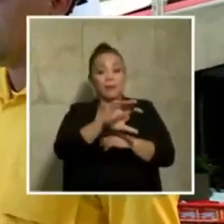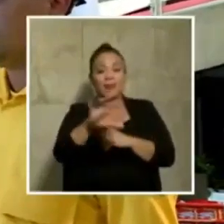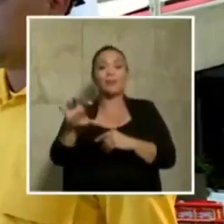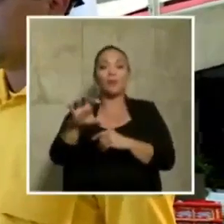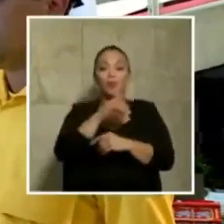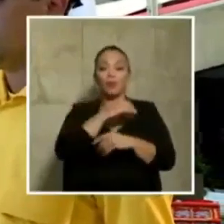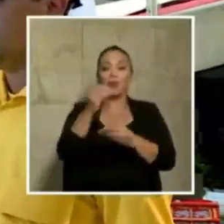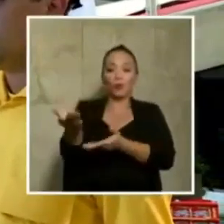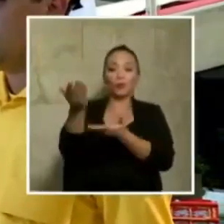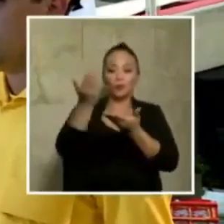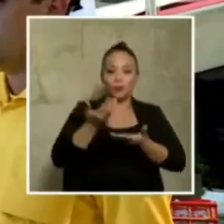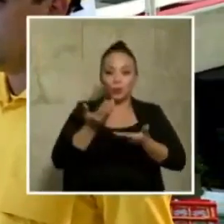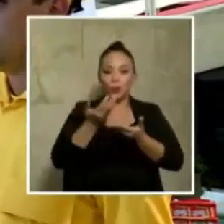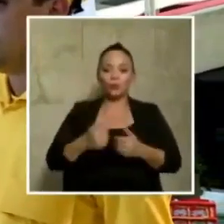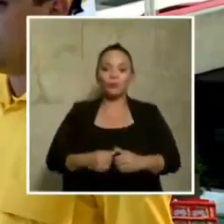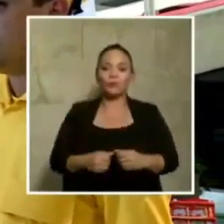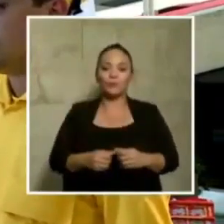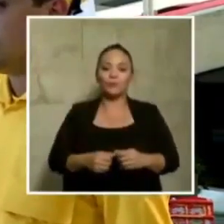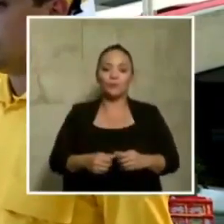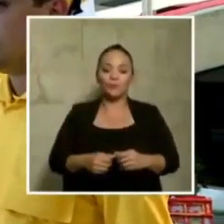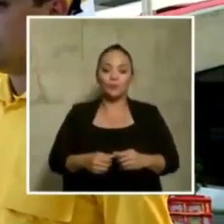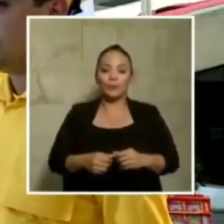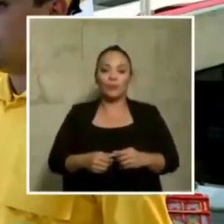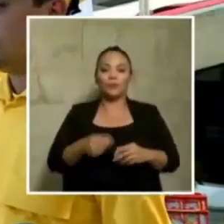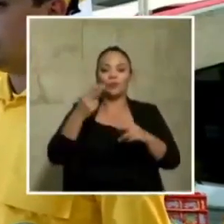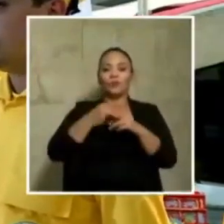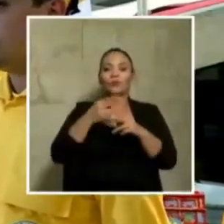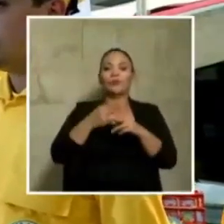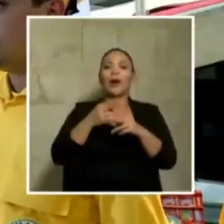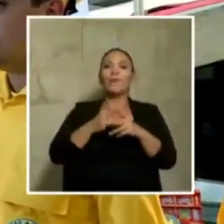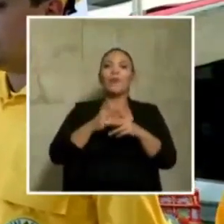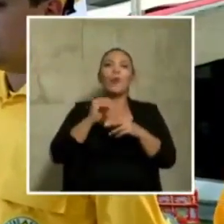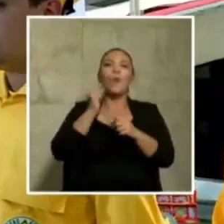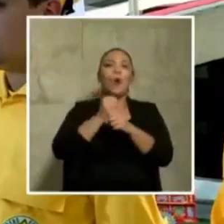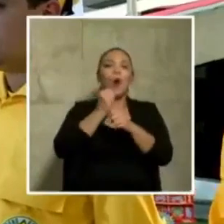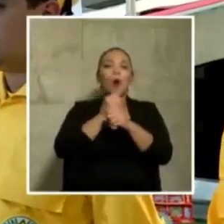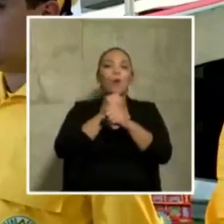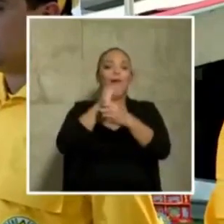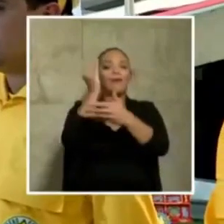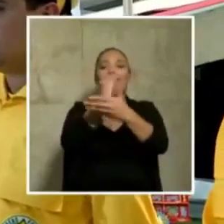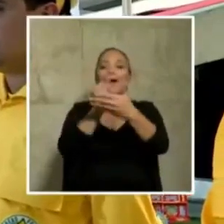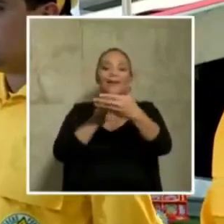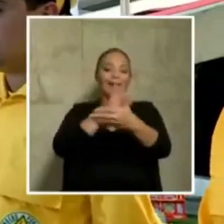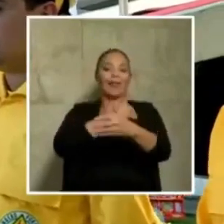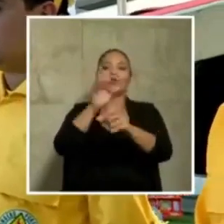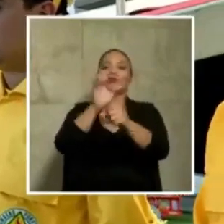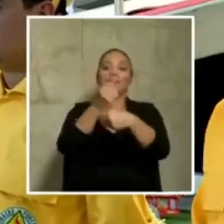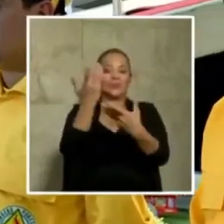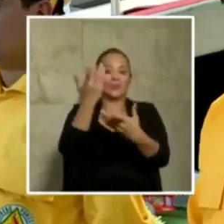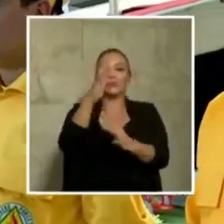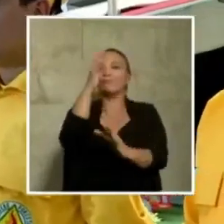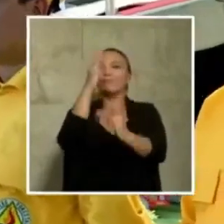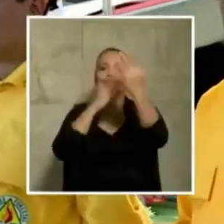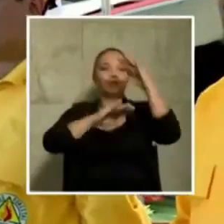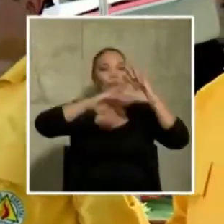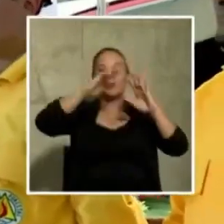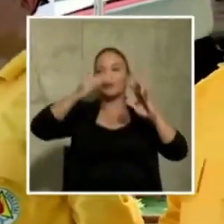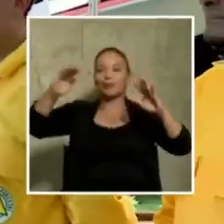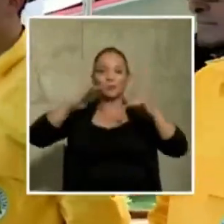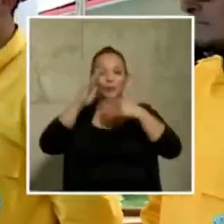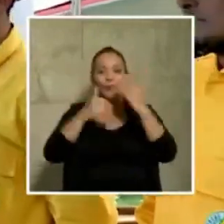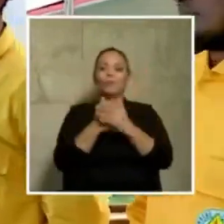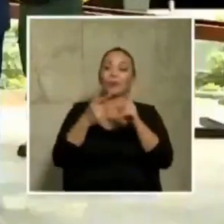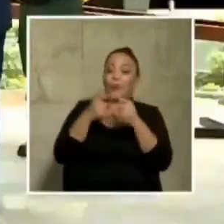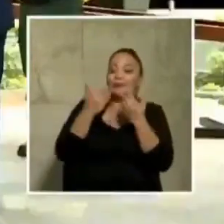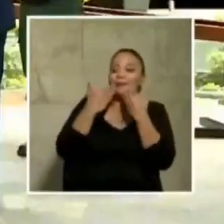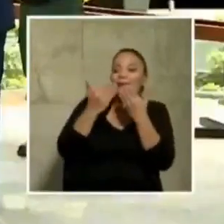que Dios nos dio, lo que yo llamo la obra de arte que solo Dios pudo haber hecho. Entonces, muchísimas gracias.